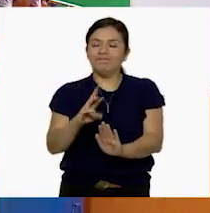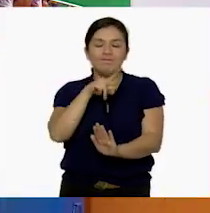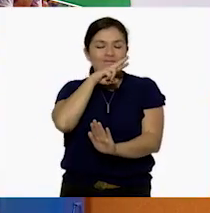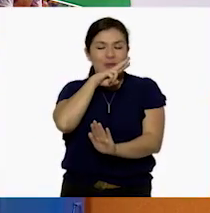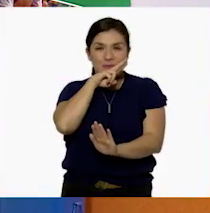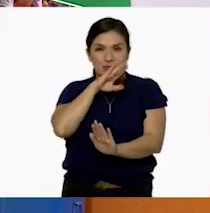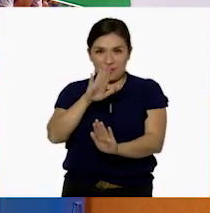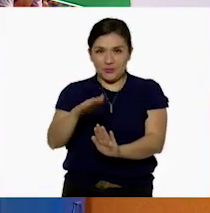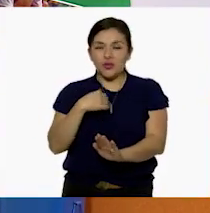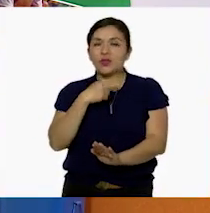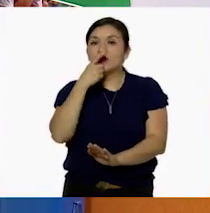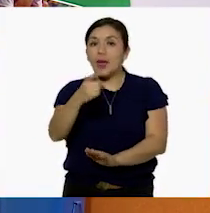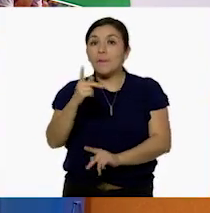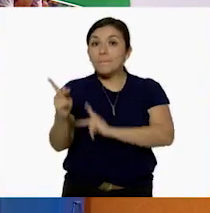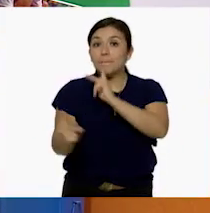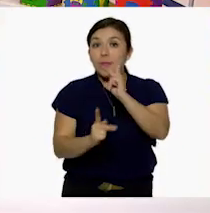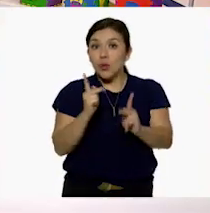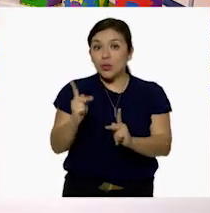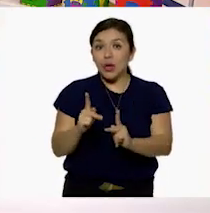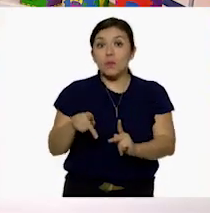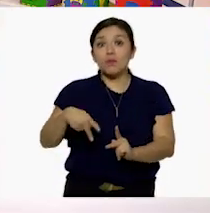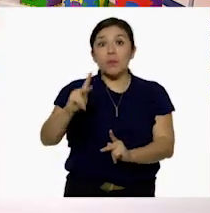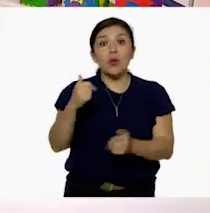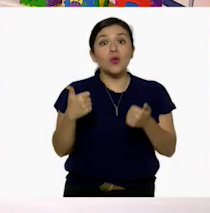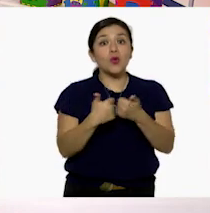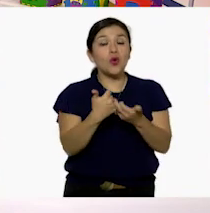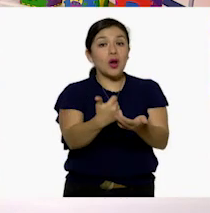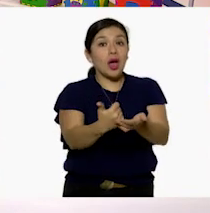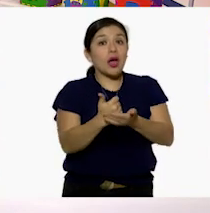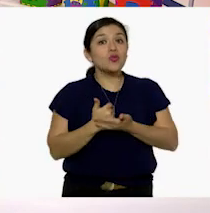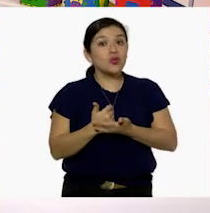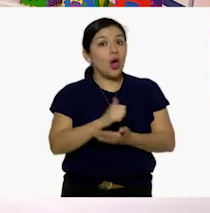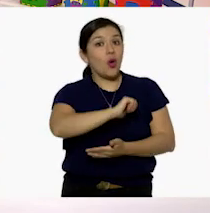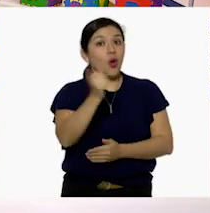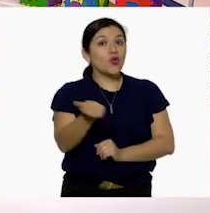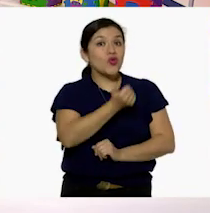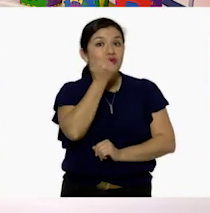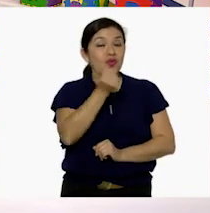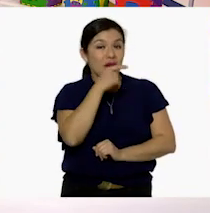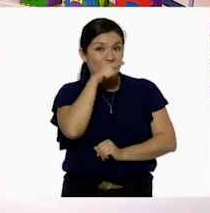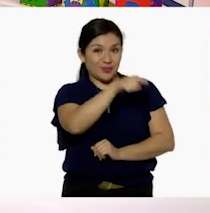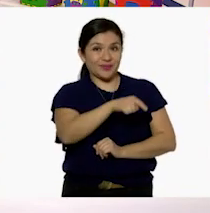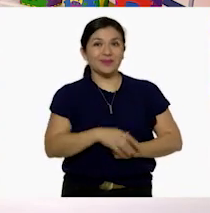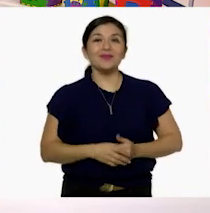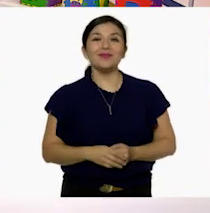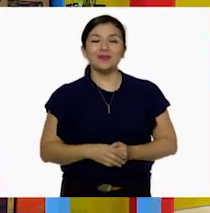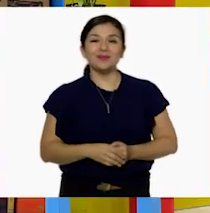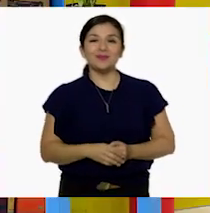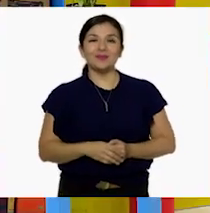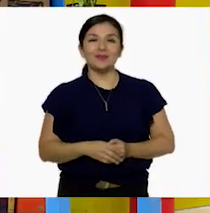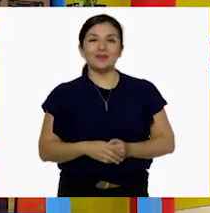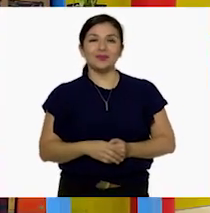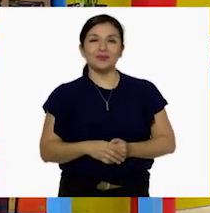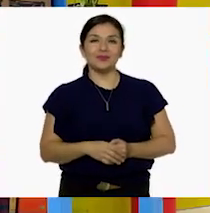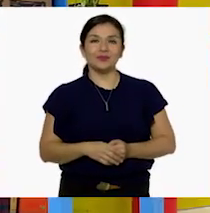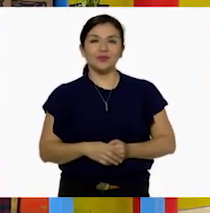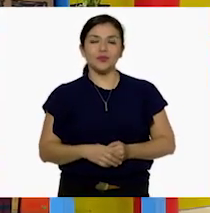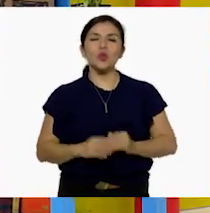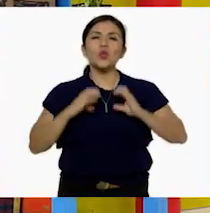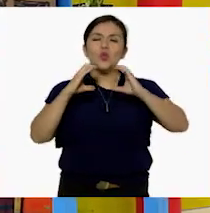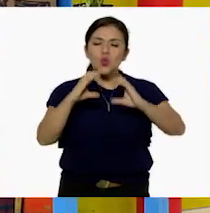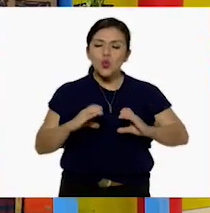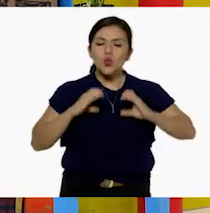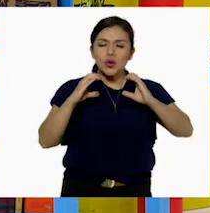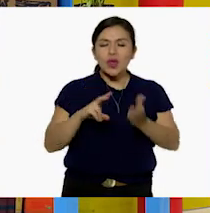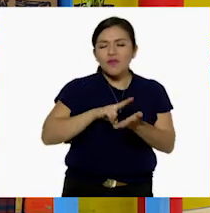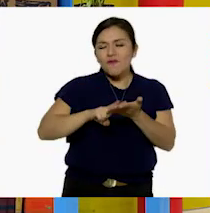No te preocupes. Te voy a decir la pregunta, pero en esta ocasión nos va a ayudar uno más de nuestros alumnos. ¿Está bien? ¿Cómo beneficia cuidar las